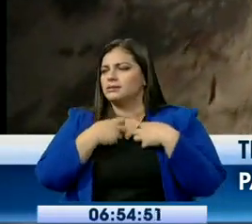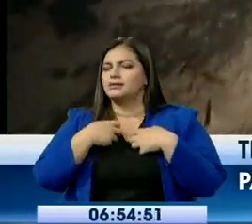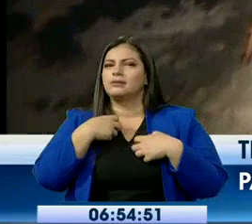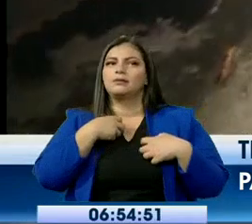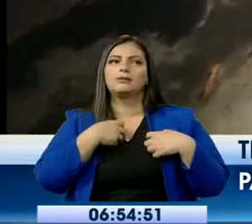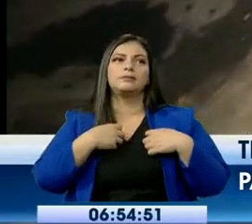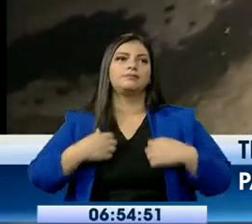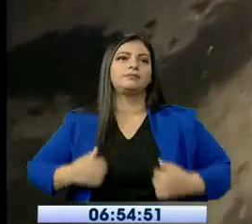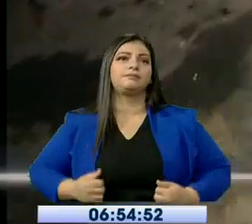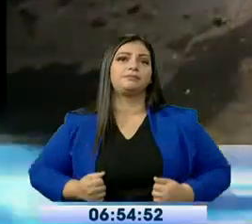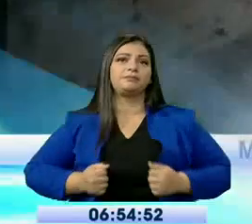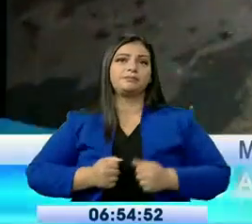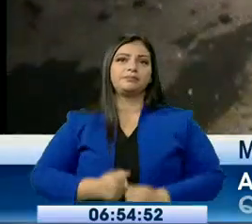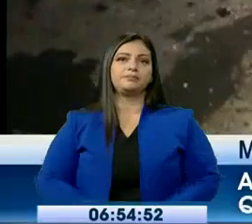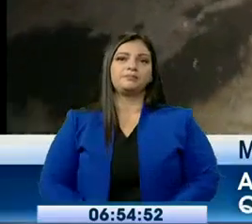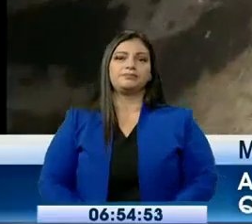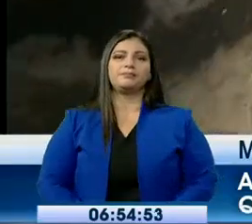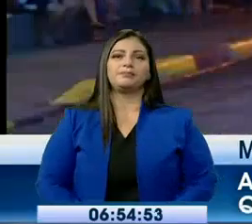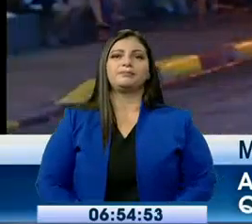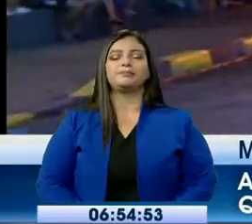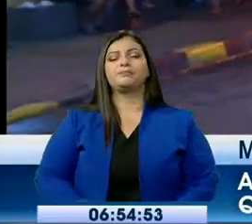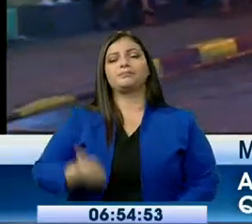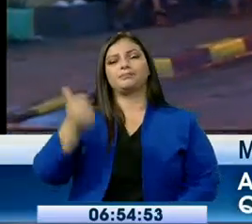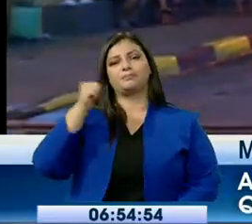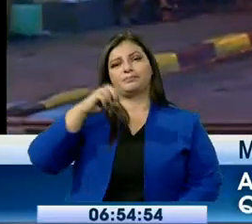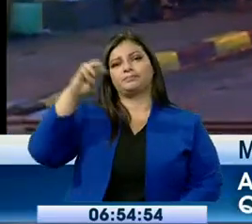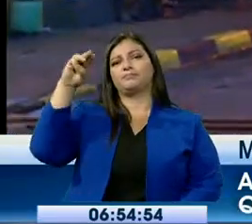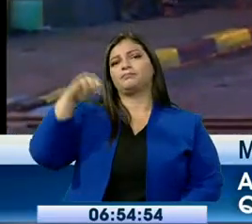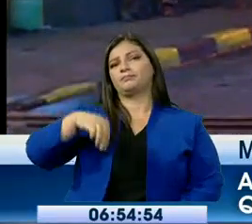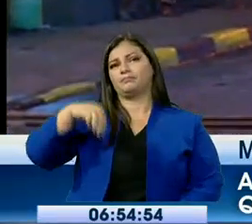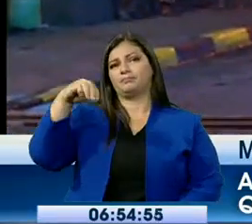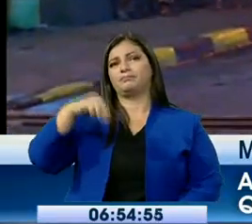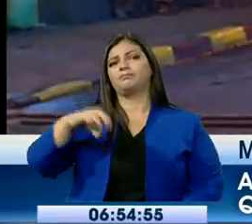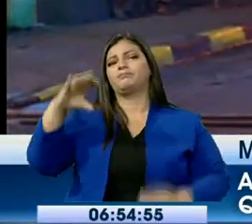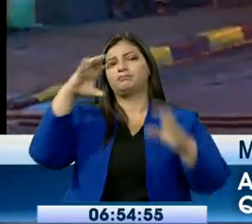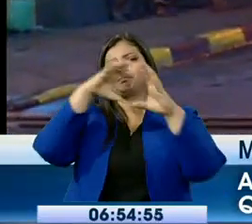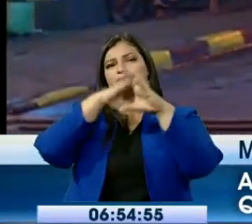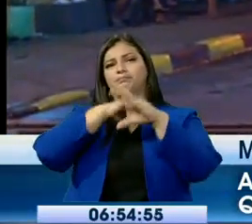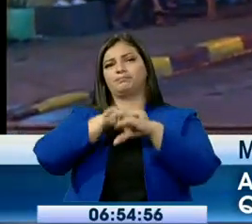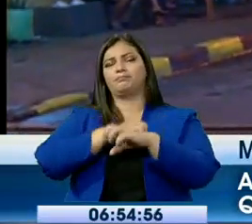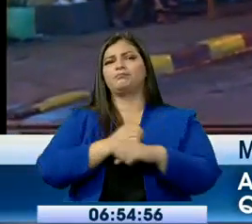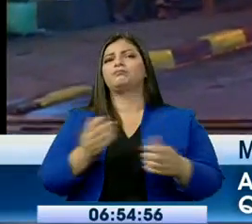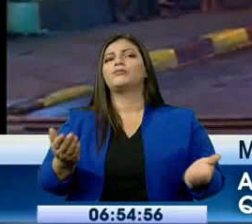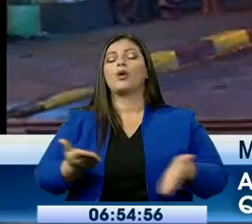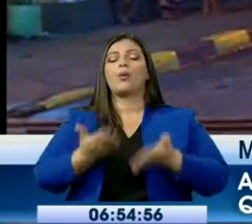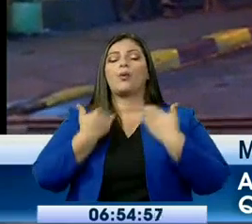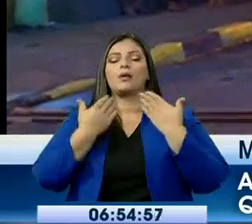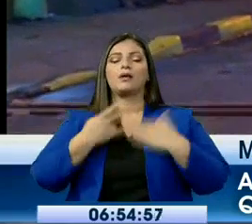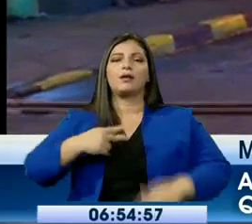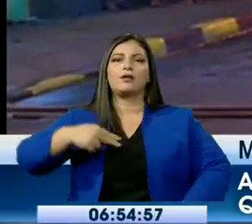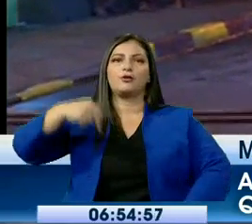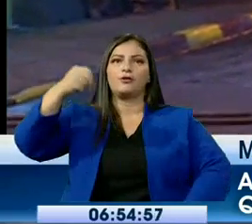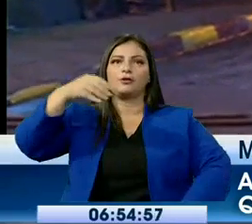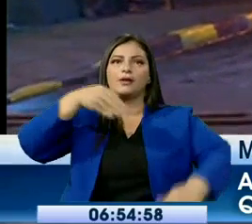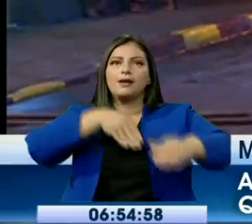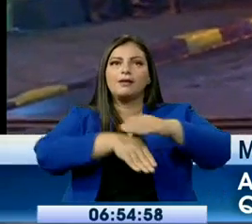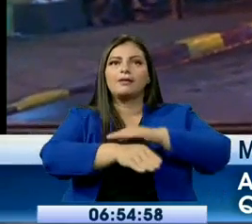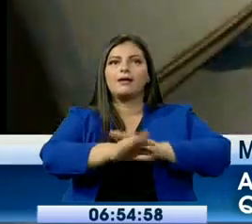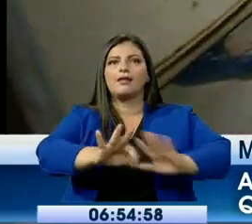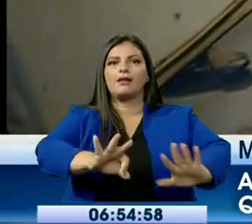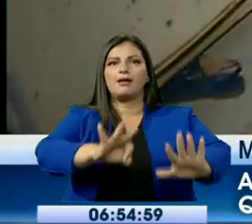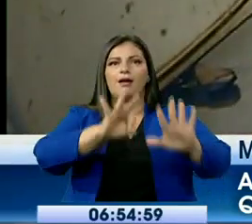martes en la cooperativa Unidos por la Paz 1, en la entrada de la 8 al noroeste de